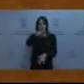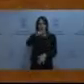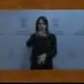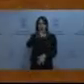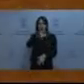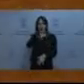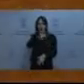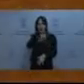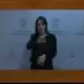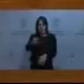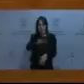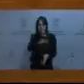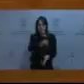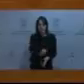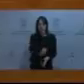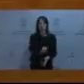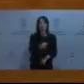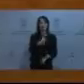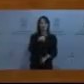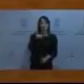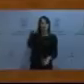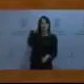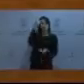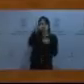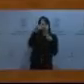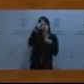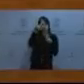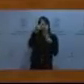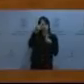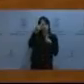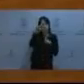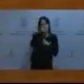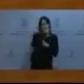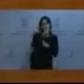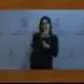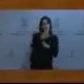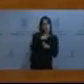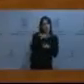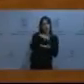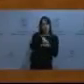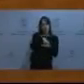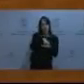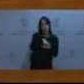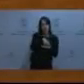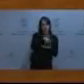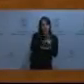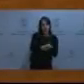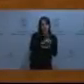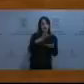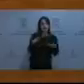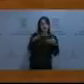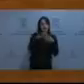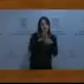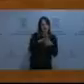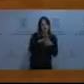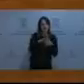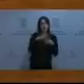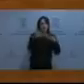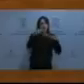que me planteaba a la entrada, me decía que tenía ciertas dudas acerca de la aceptabilidad en los centros de